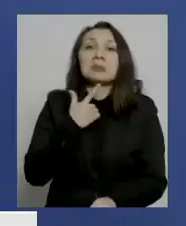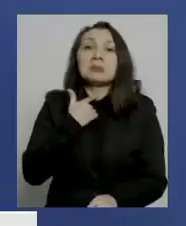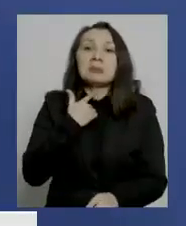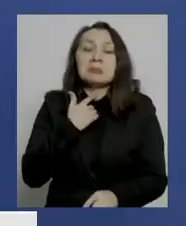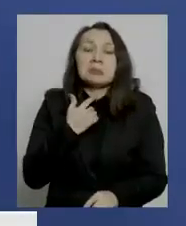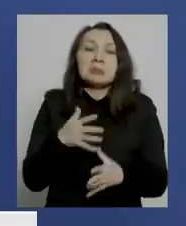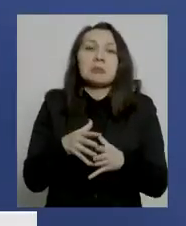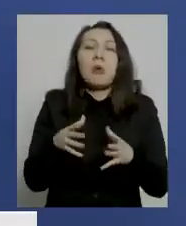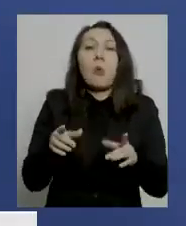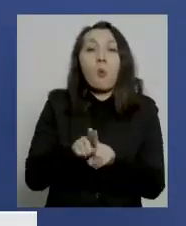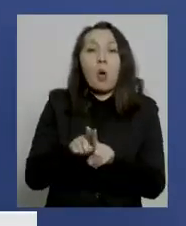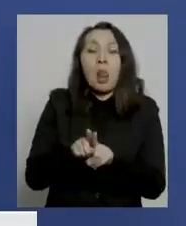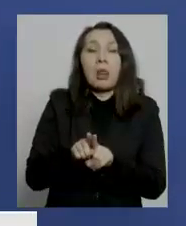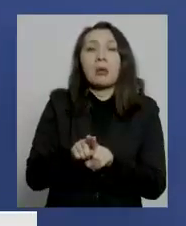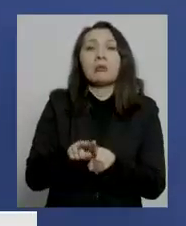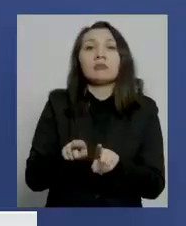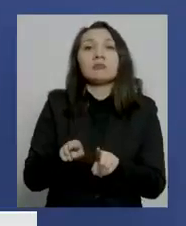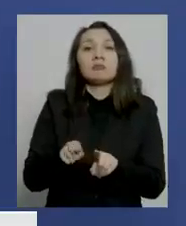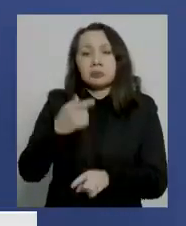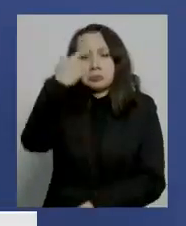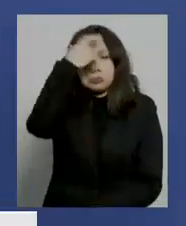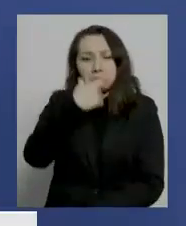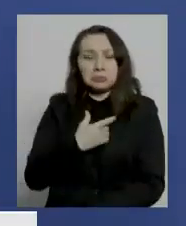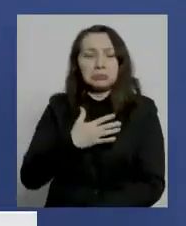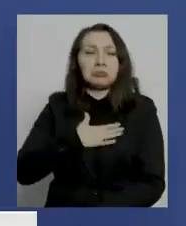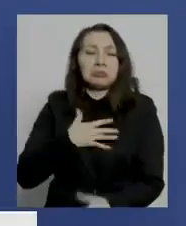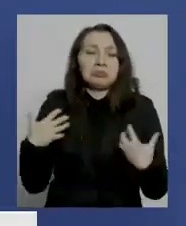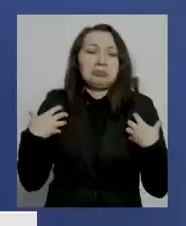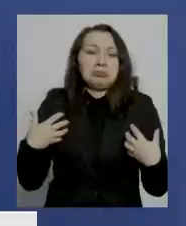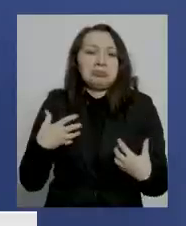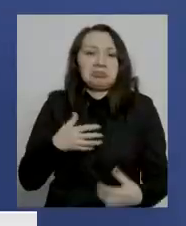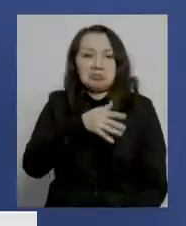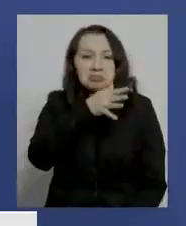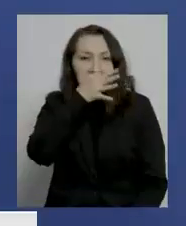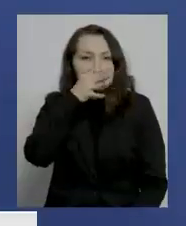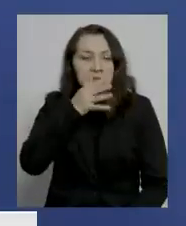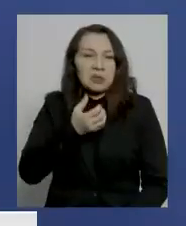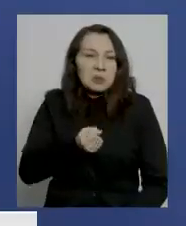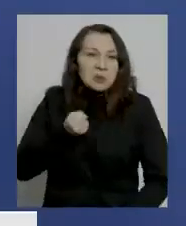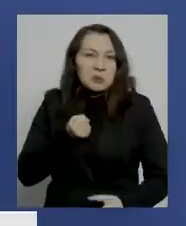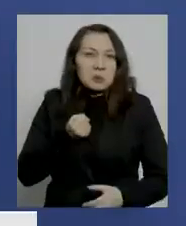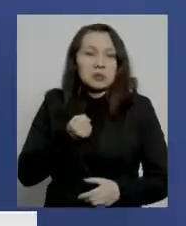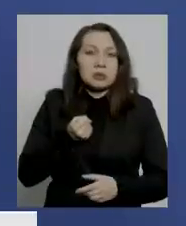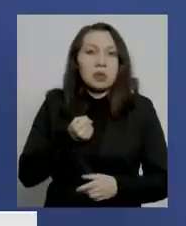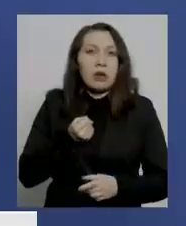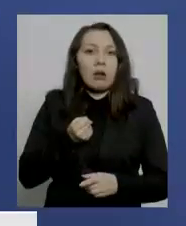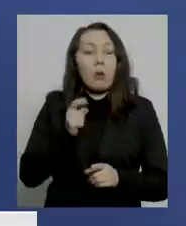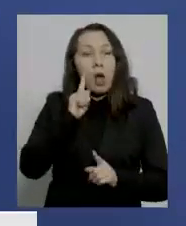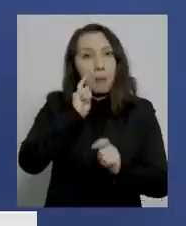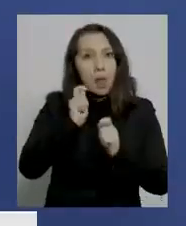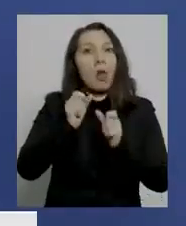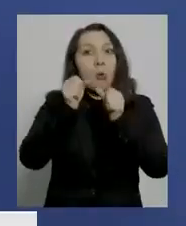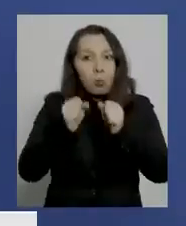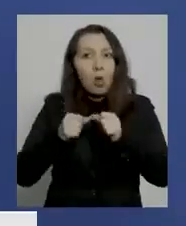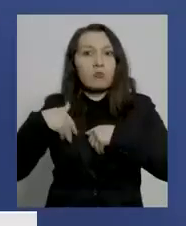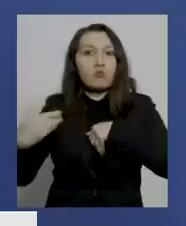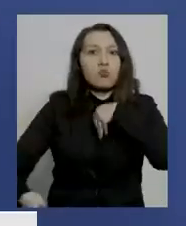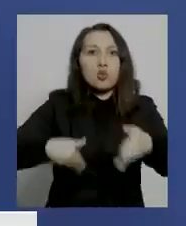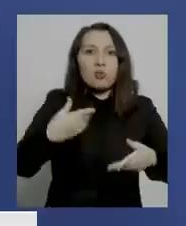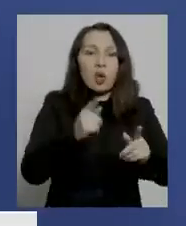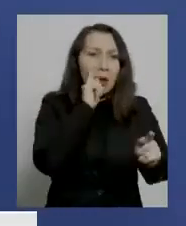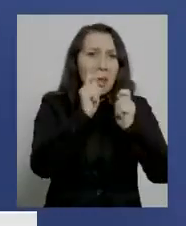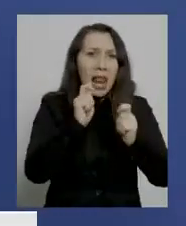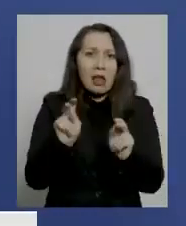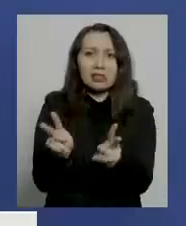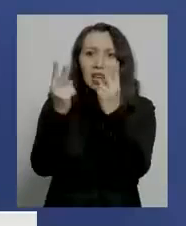interés eminentemente personal, egoísta y mezquino, ponga en riesgo la vida de